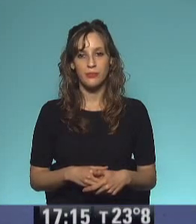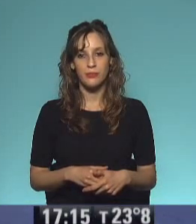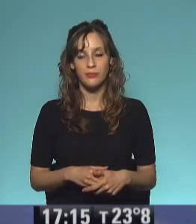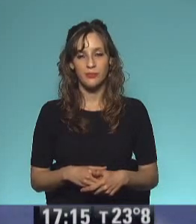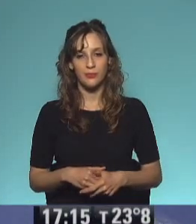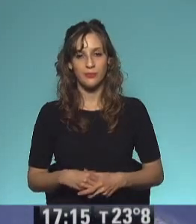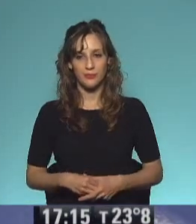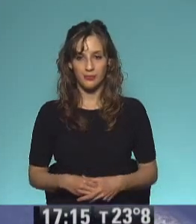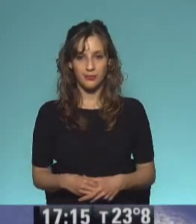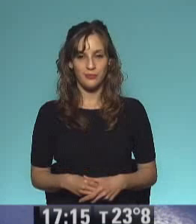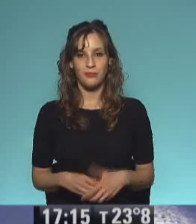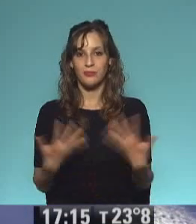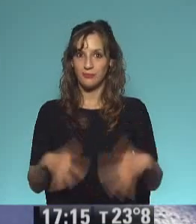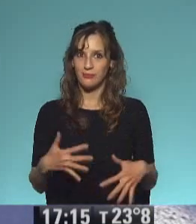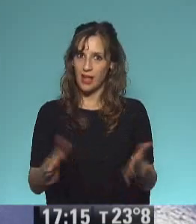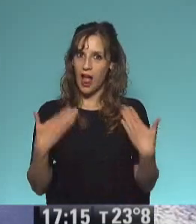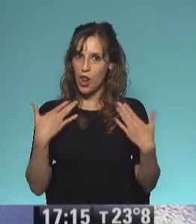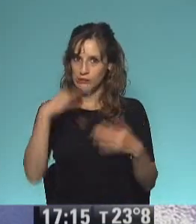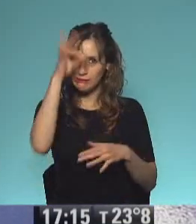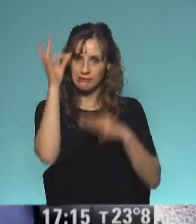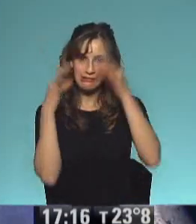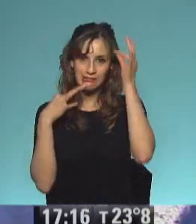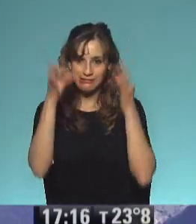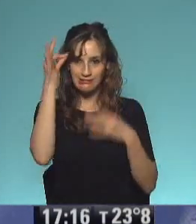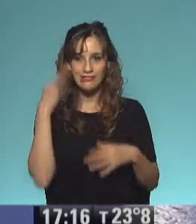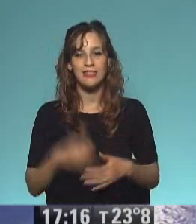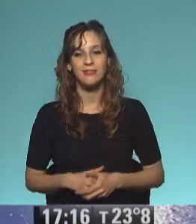¿eh? ¿Cómo se entra en calor? Última. Todos juntos en casa, vamos. Voy con un pie.